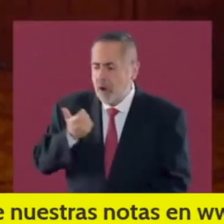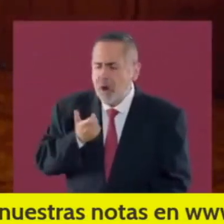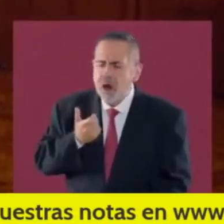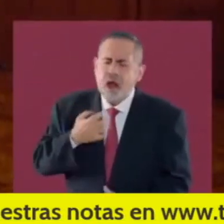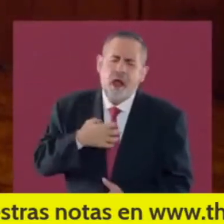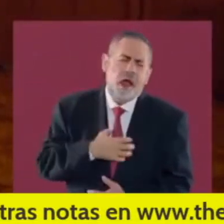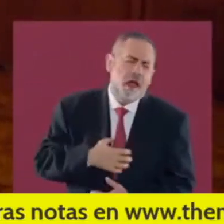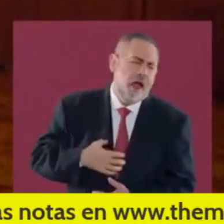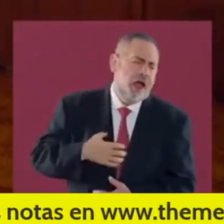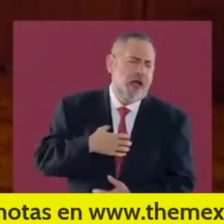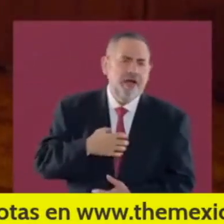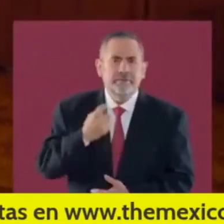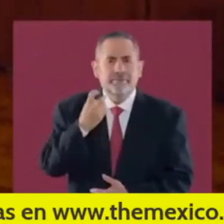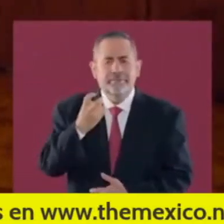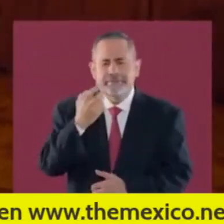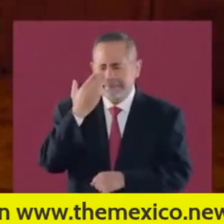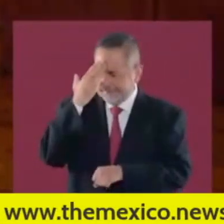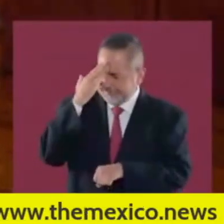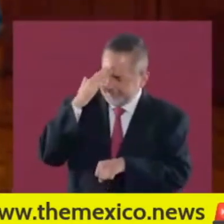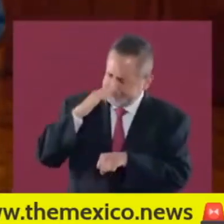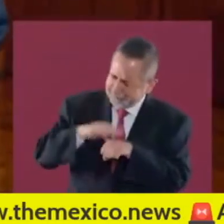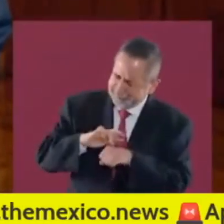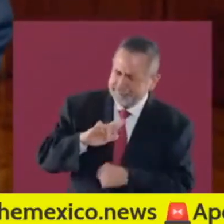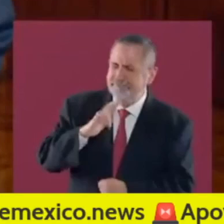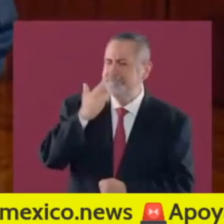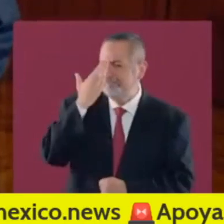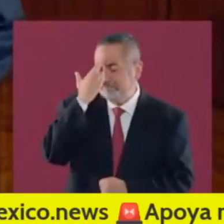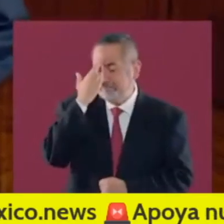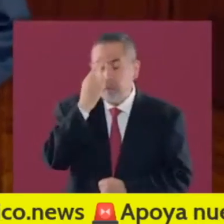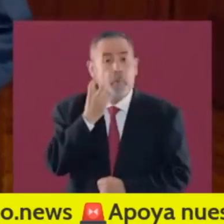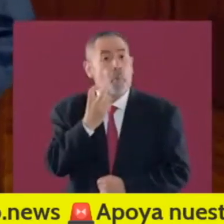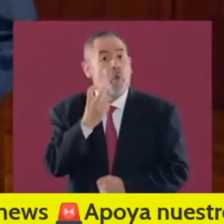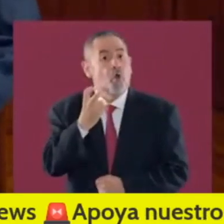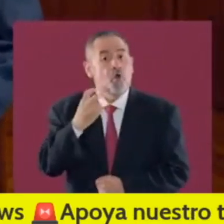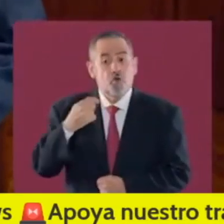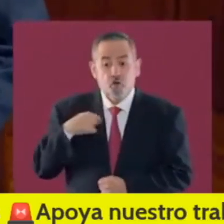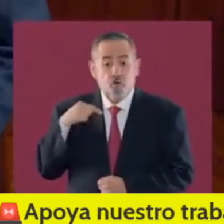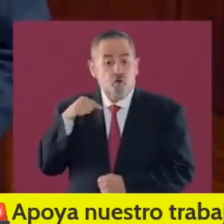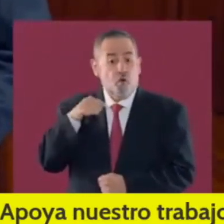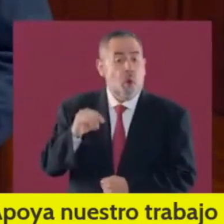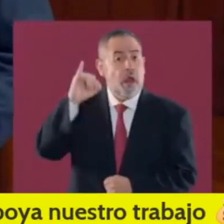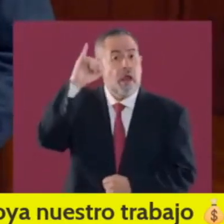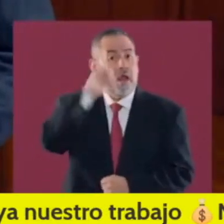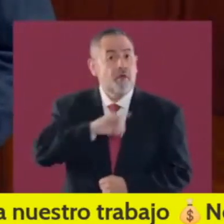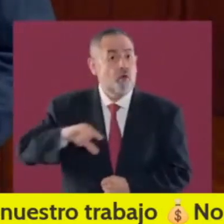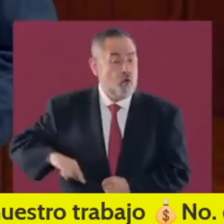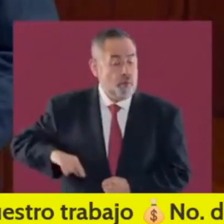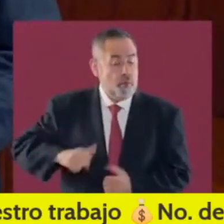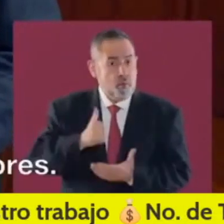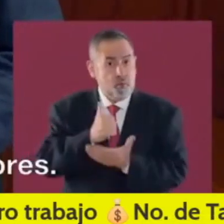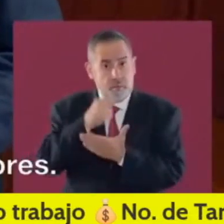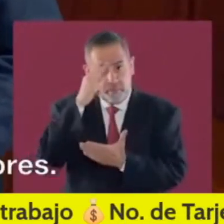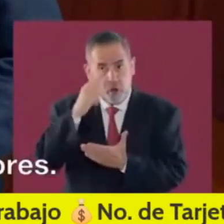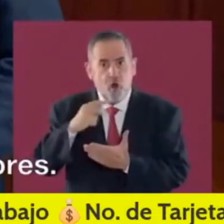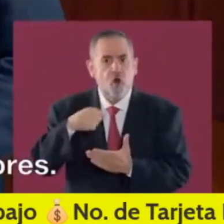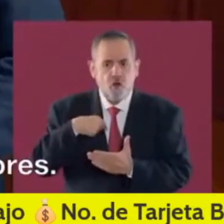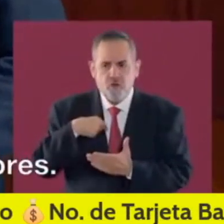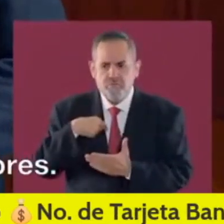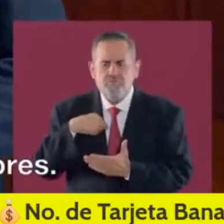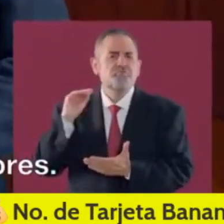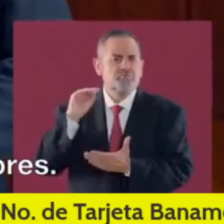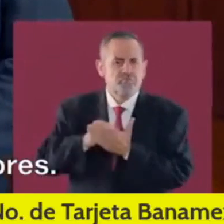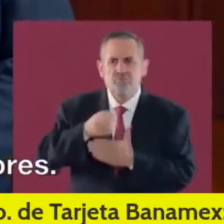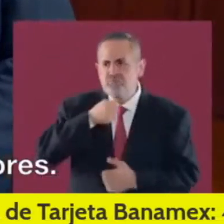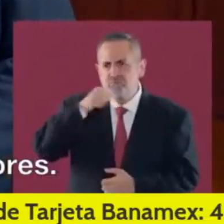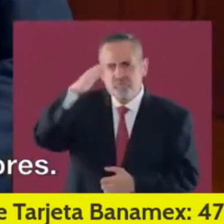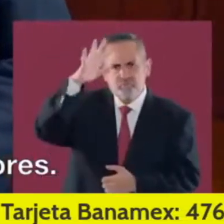Social. Eso lo tengo muy presente. Por eso cuando llegué a jefe de gobierno, establecí lo de la